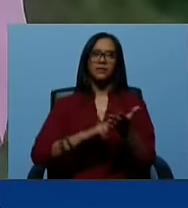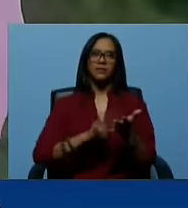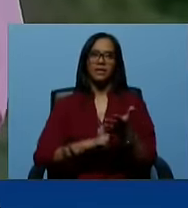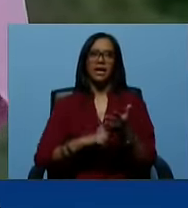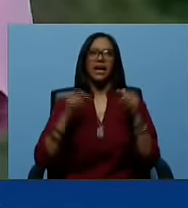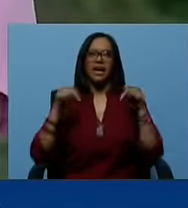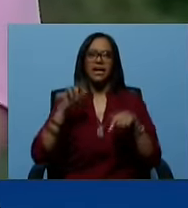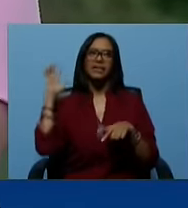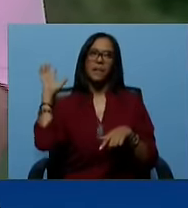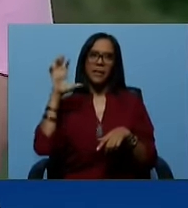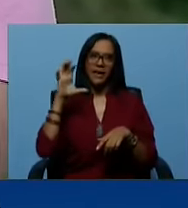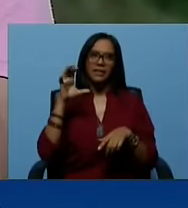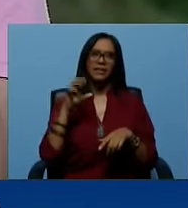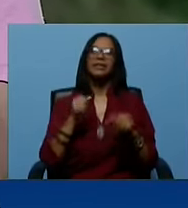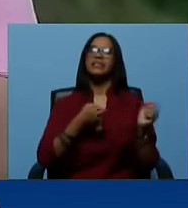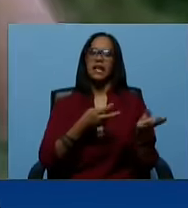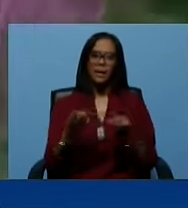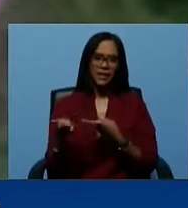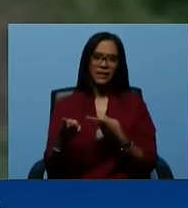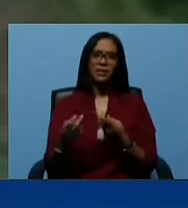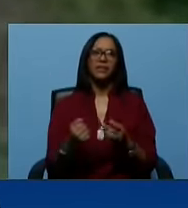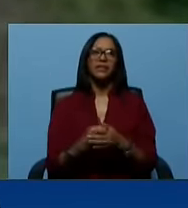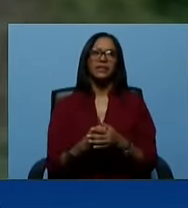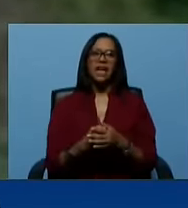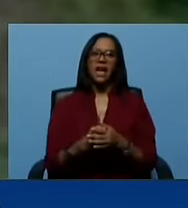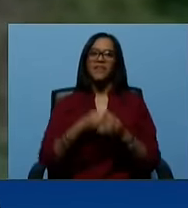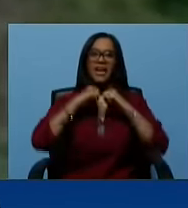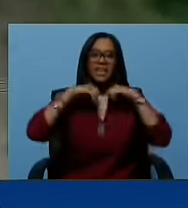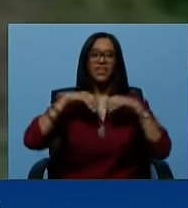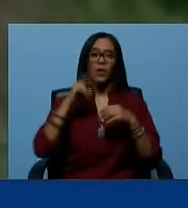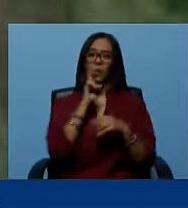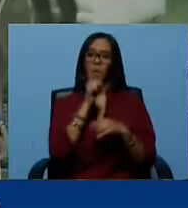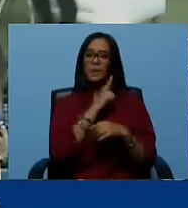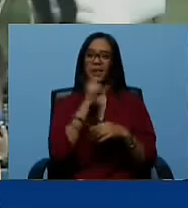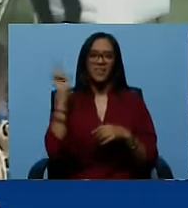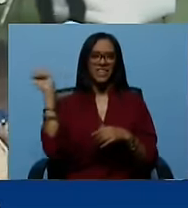este país bendito que se llama Venezuela.